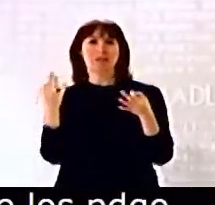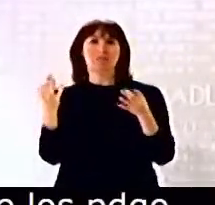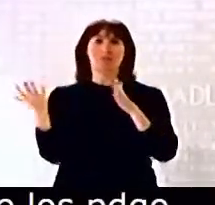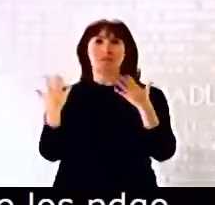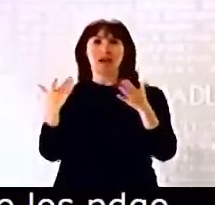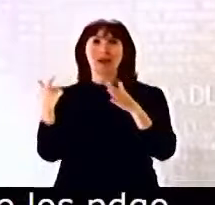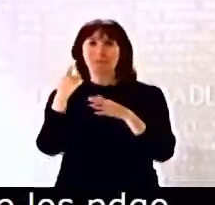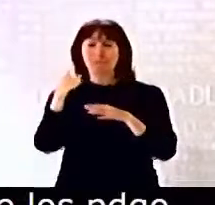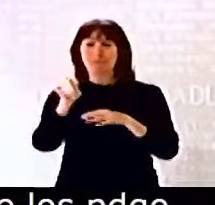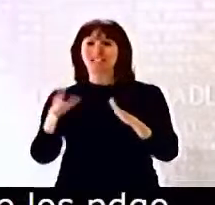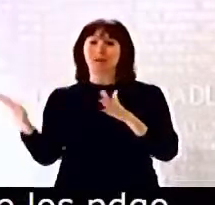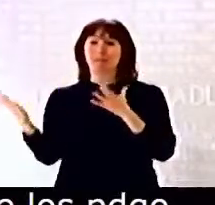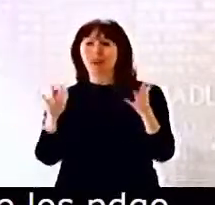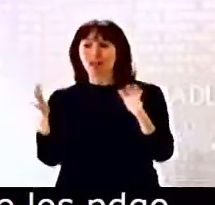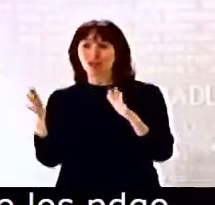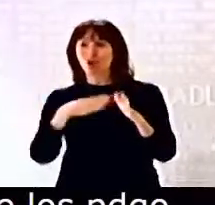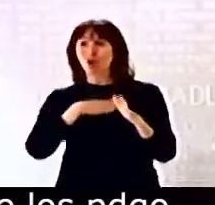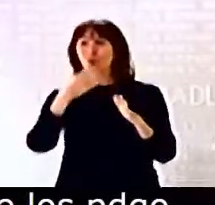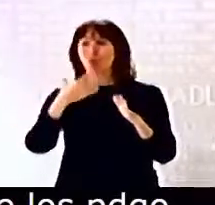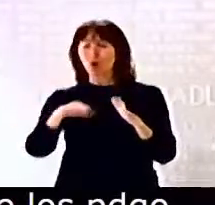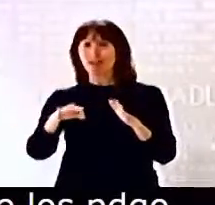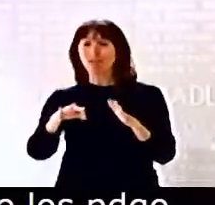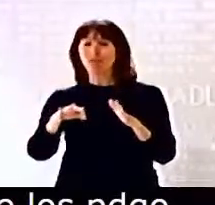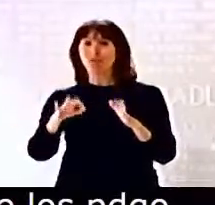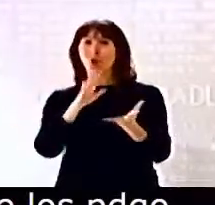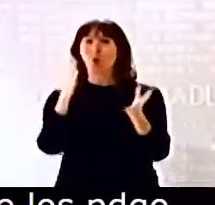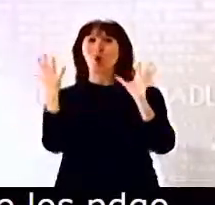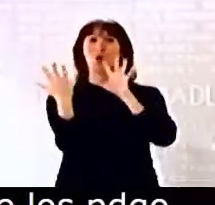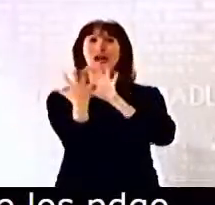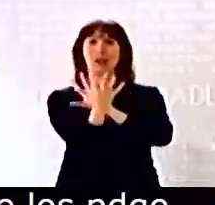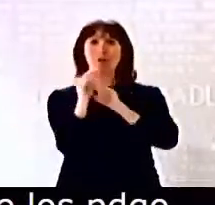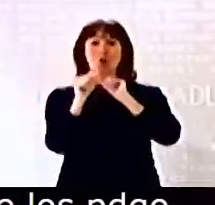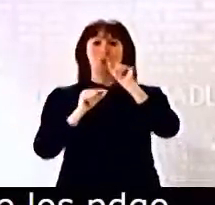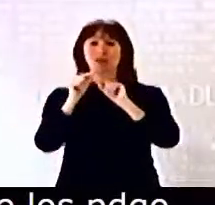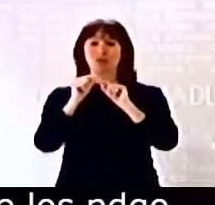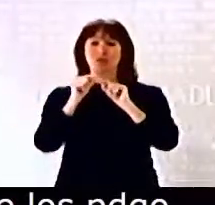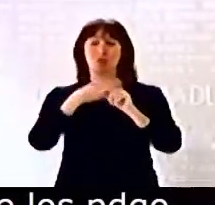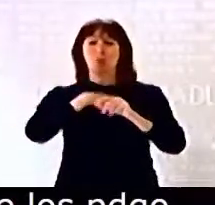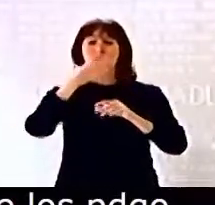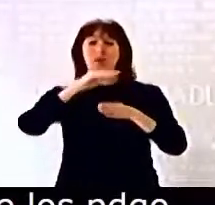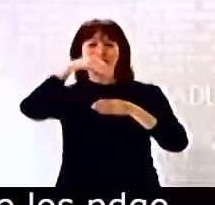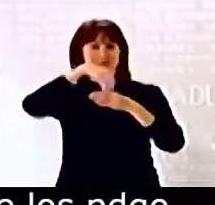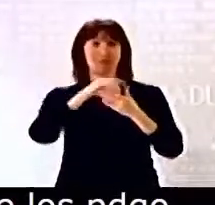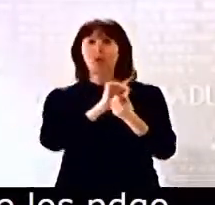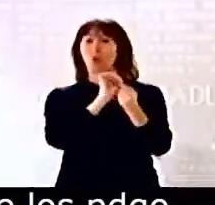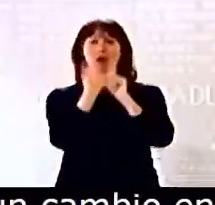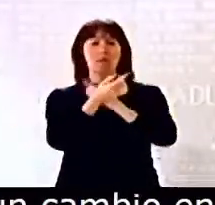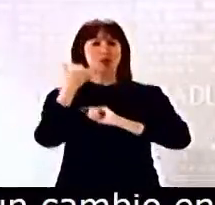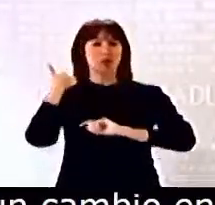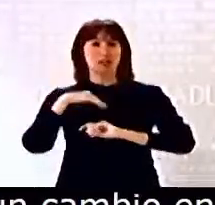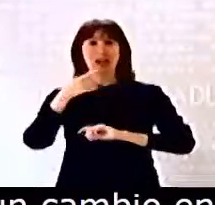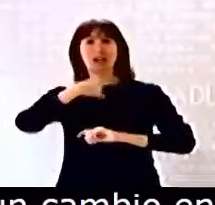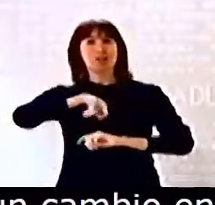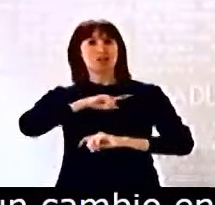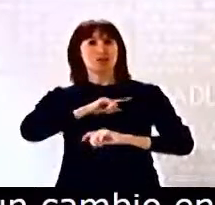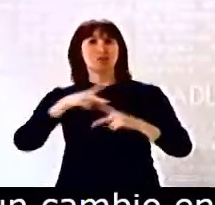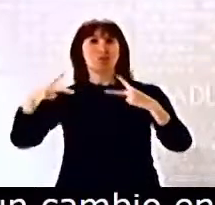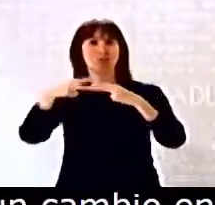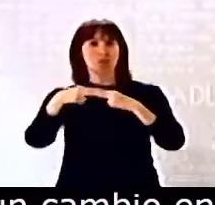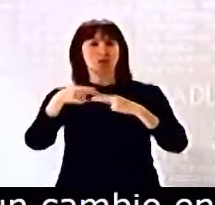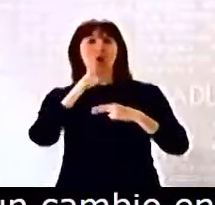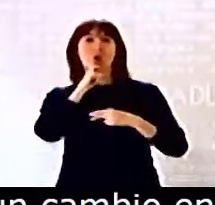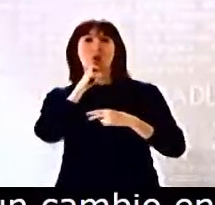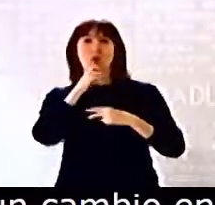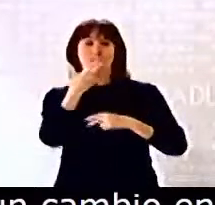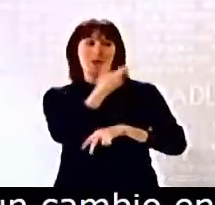mes de marzo se puede producir un cambio en la cepa, que si bien es verdad que tenemos que atajarla con la vacunación